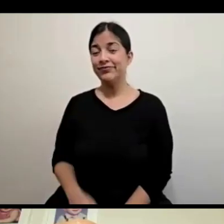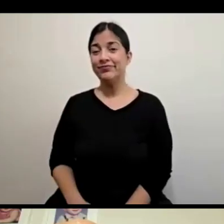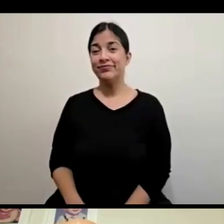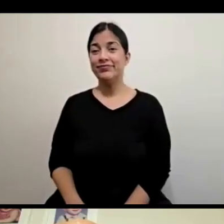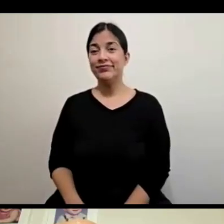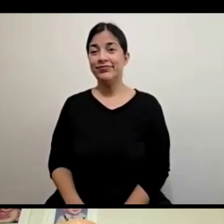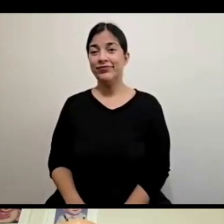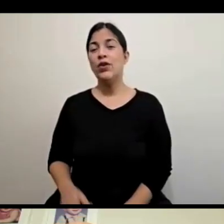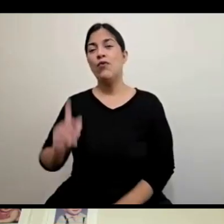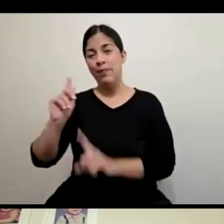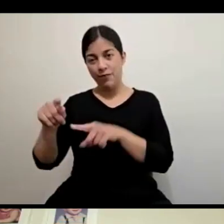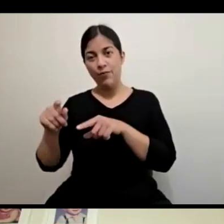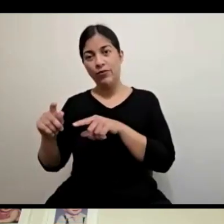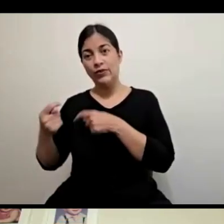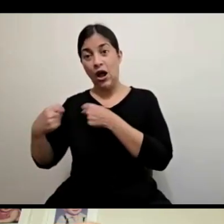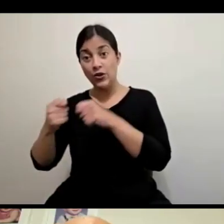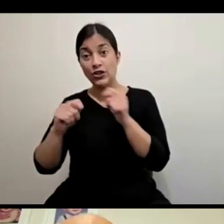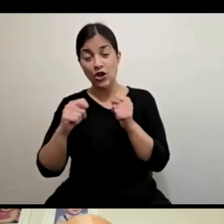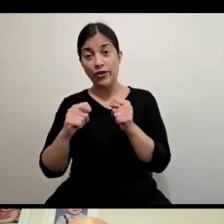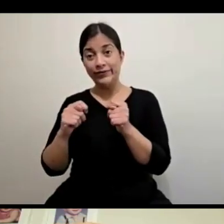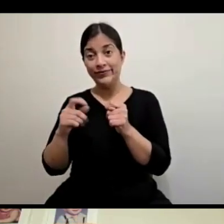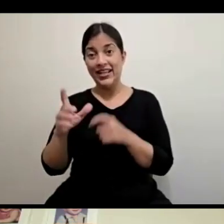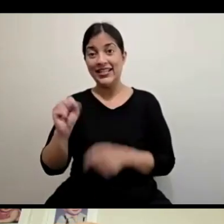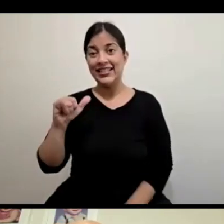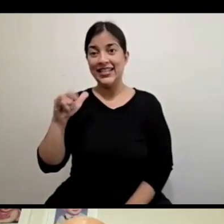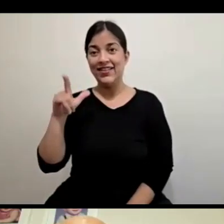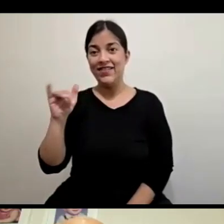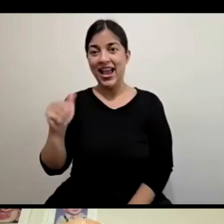hacer audición al Silvia Resach un día a las 7 de la